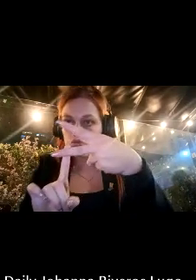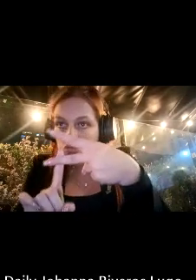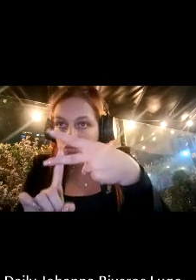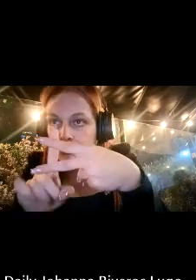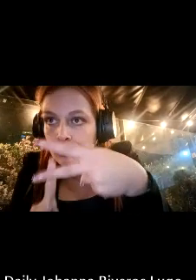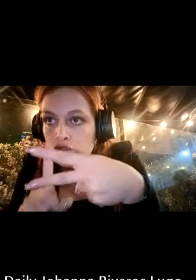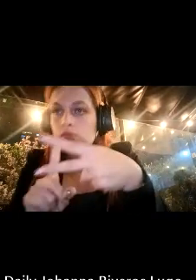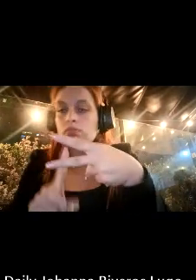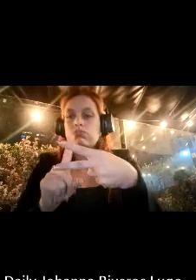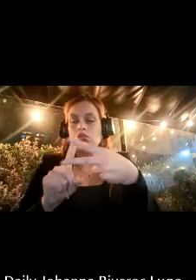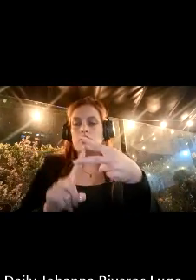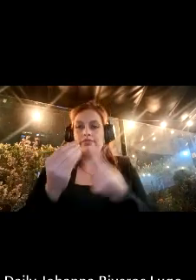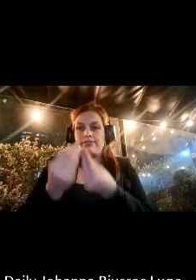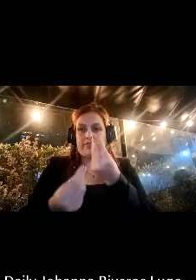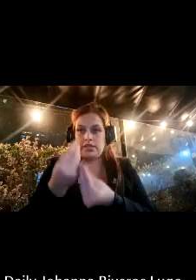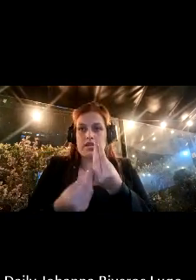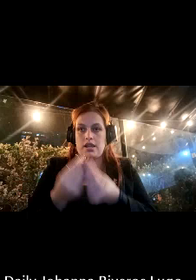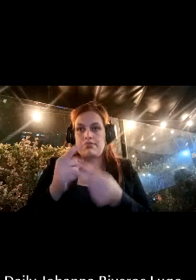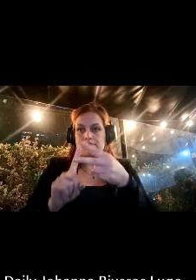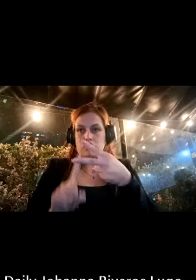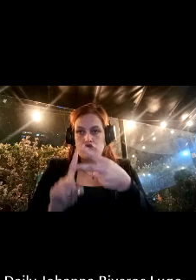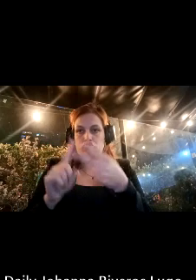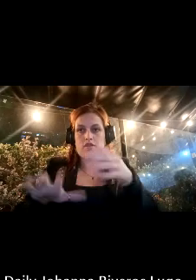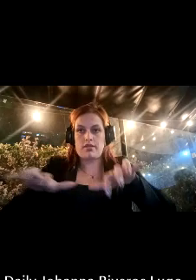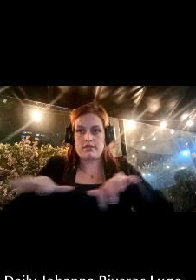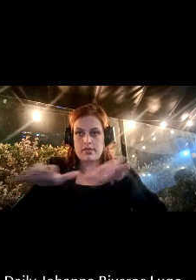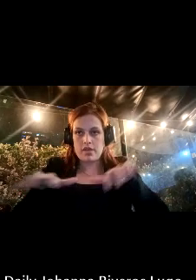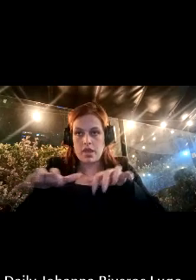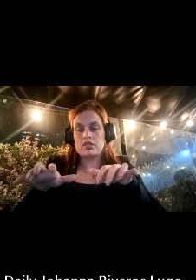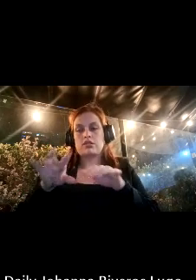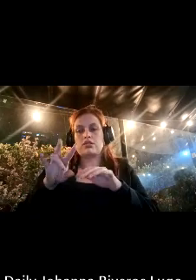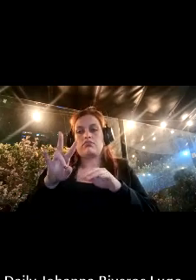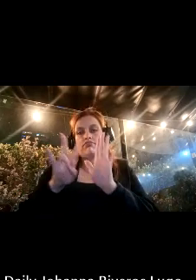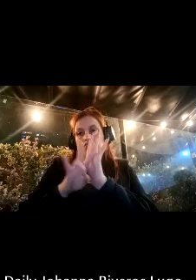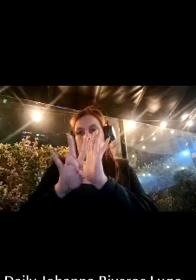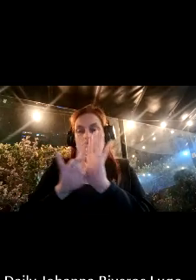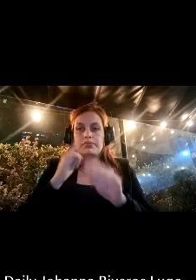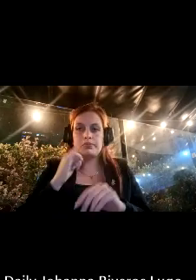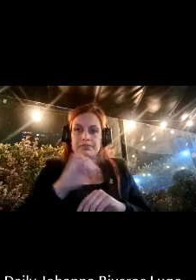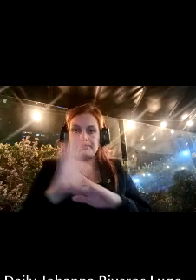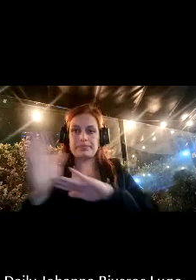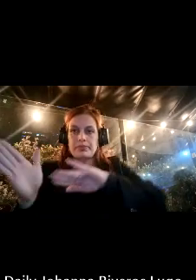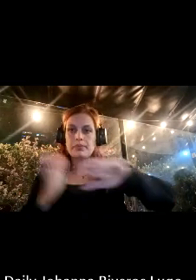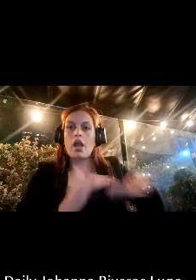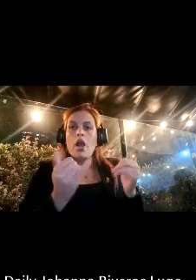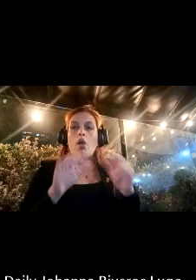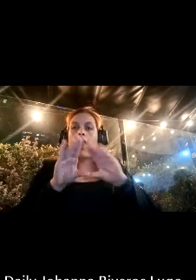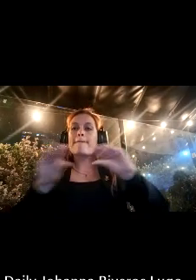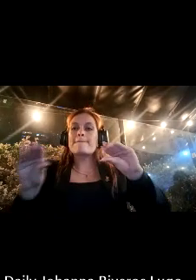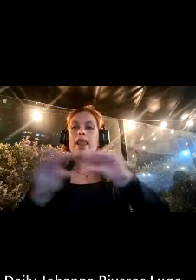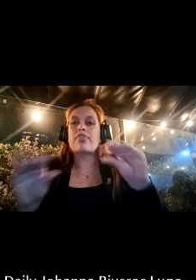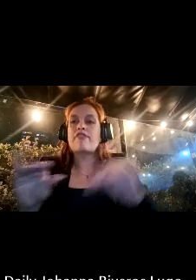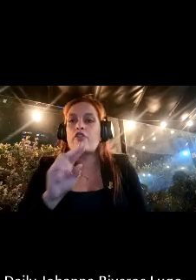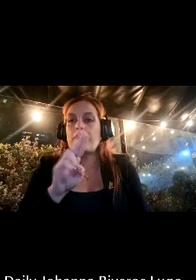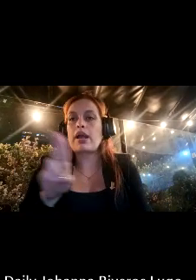física. Y acá estoy en la plataforma de Sayuna